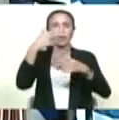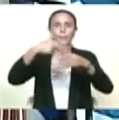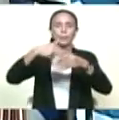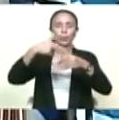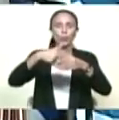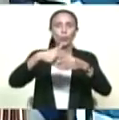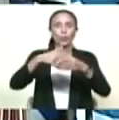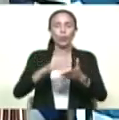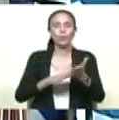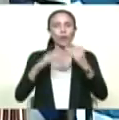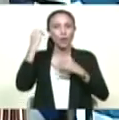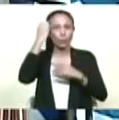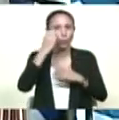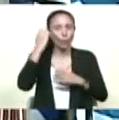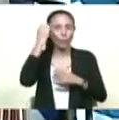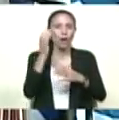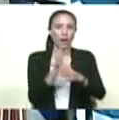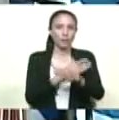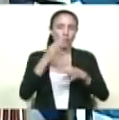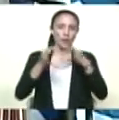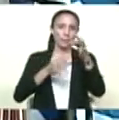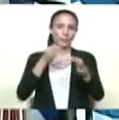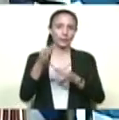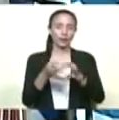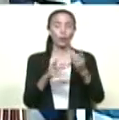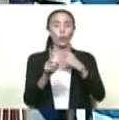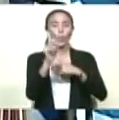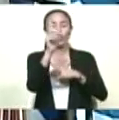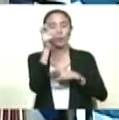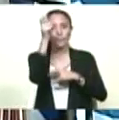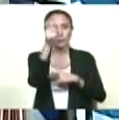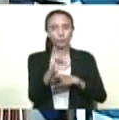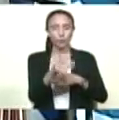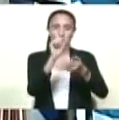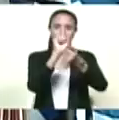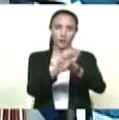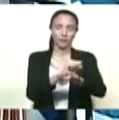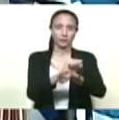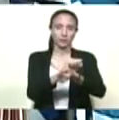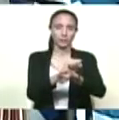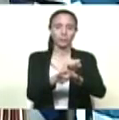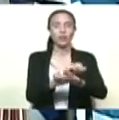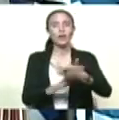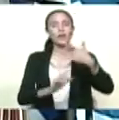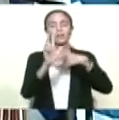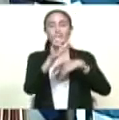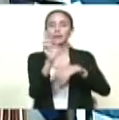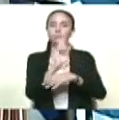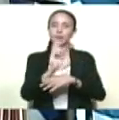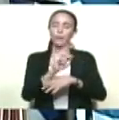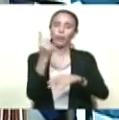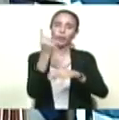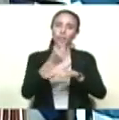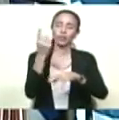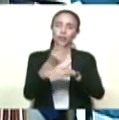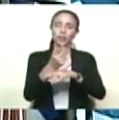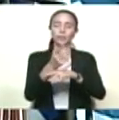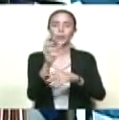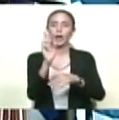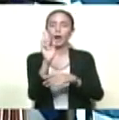viena ya reseñado con un detenido y tres órdenes de aprehensión libradas